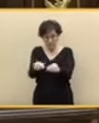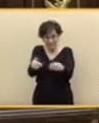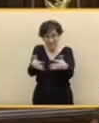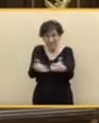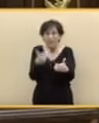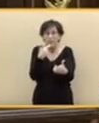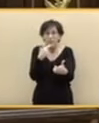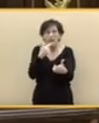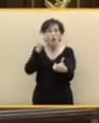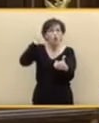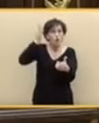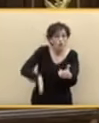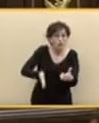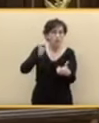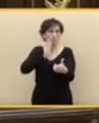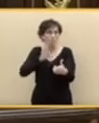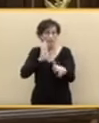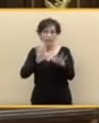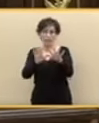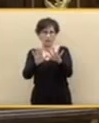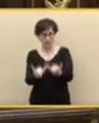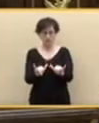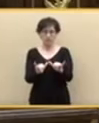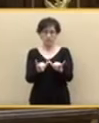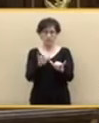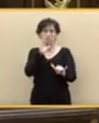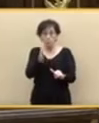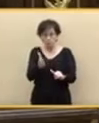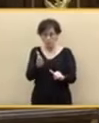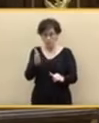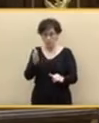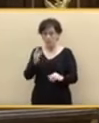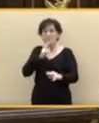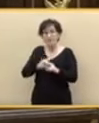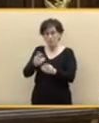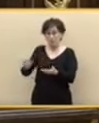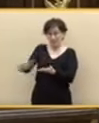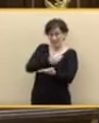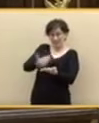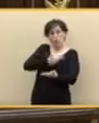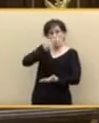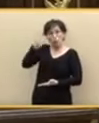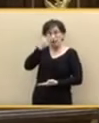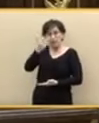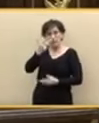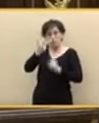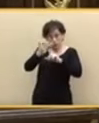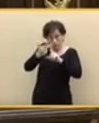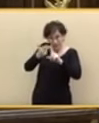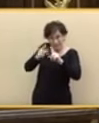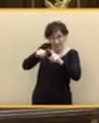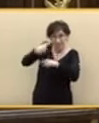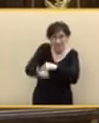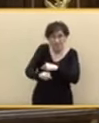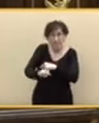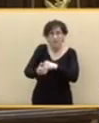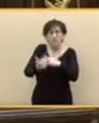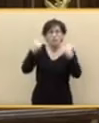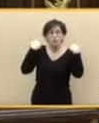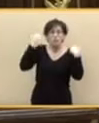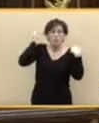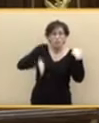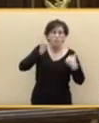¿Y por qué? Porque la participación a título lucrativo no puede generar ninguna responsabilidad penal, ya que la figura